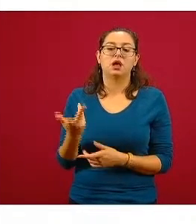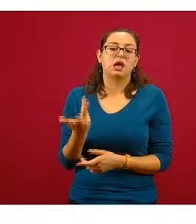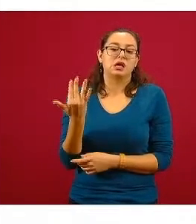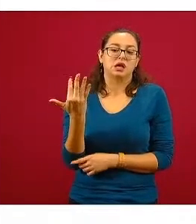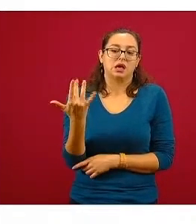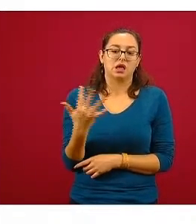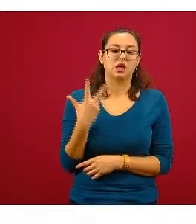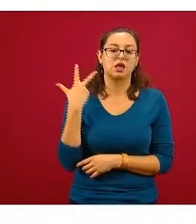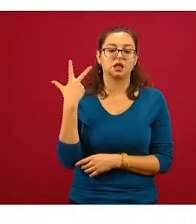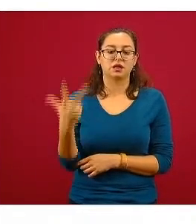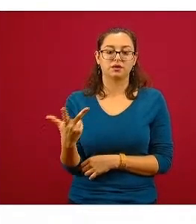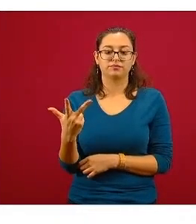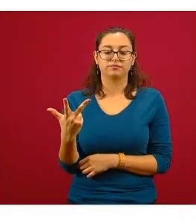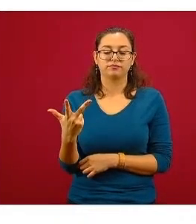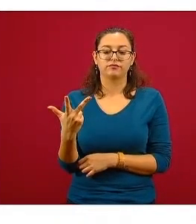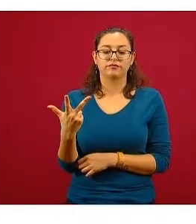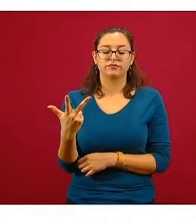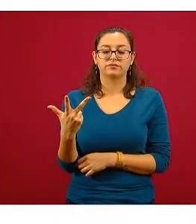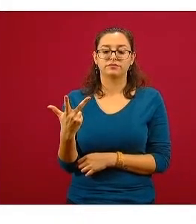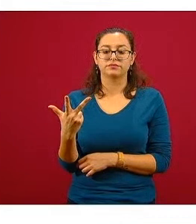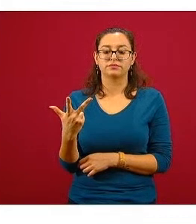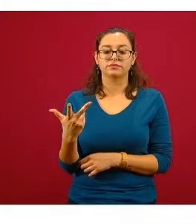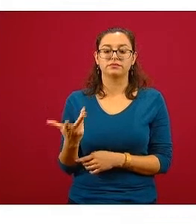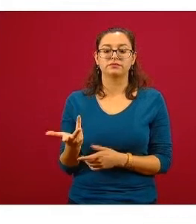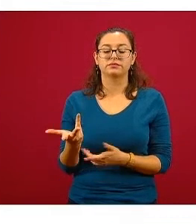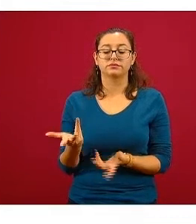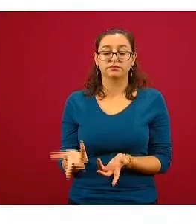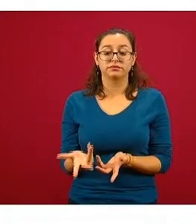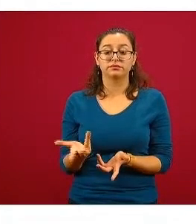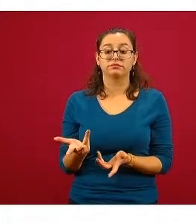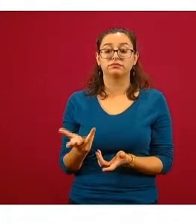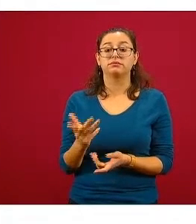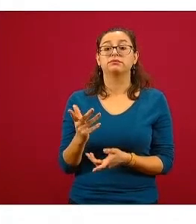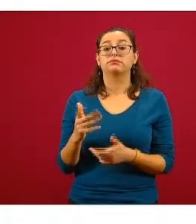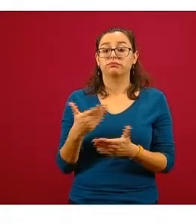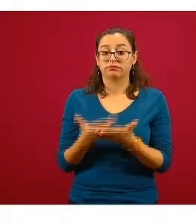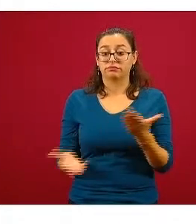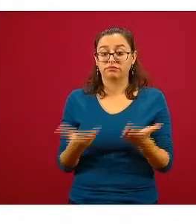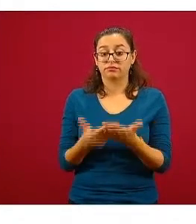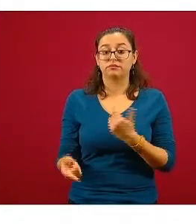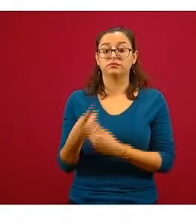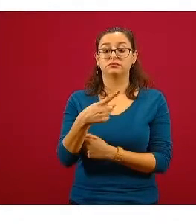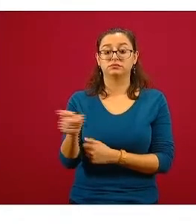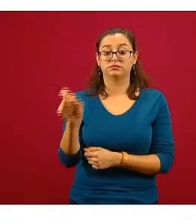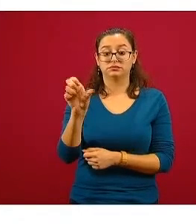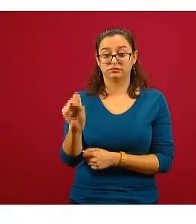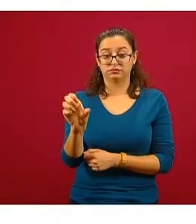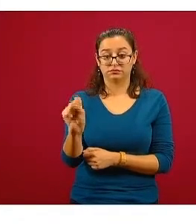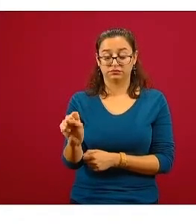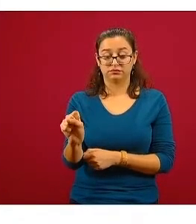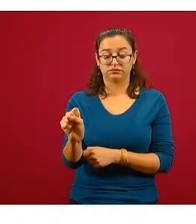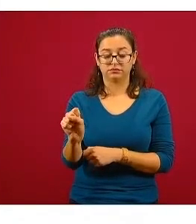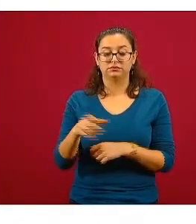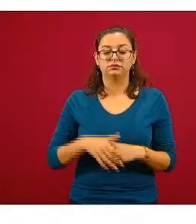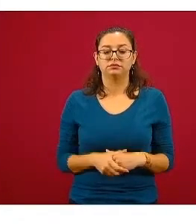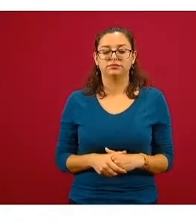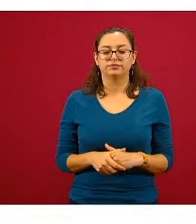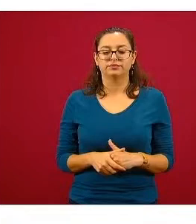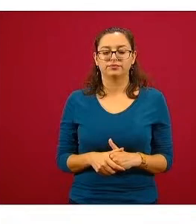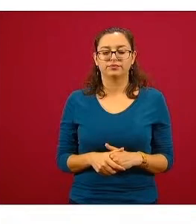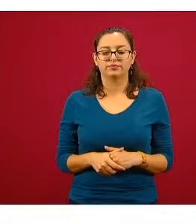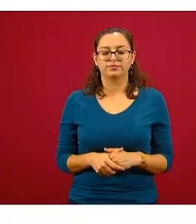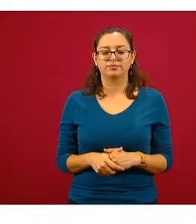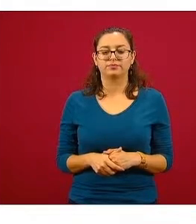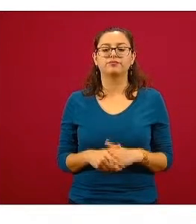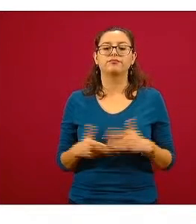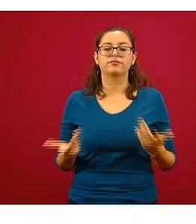teníamos 58 y llegamos hasta a tener hasta 160 camas. En las unidades